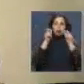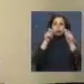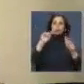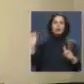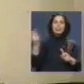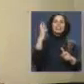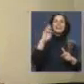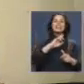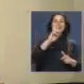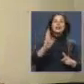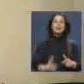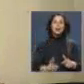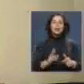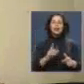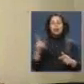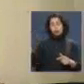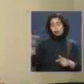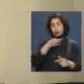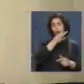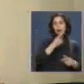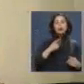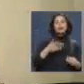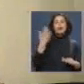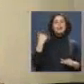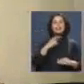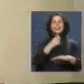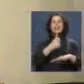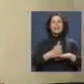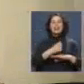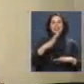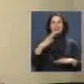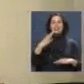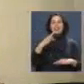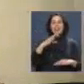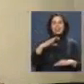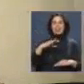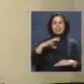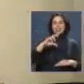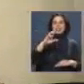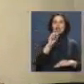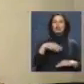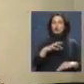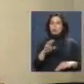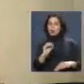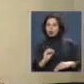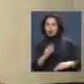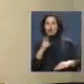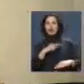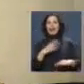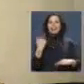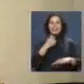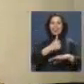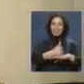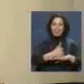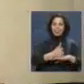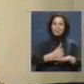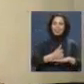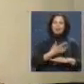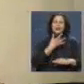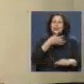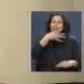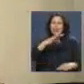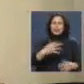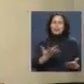el actual diputado Romero era alcalde. ¿Por qué ocurre esto? En general, nos ha pasado que